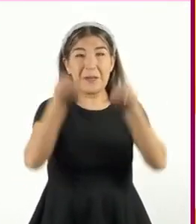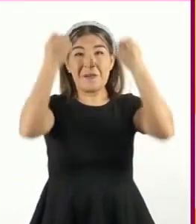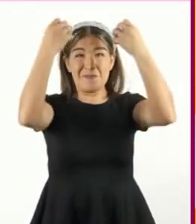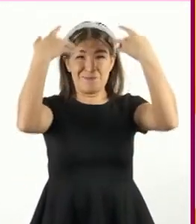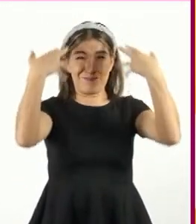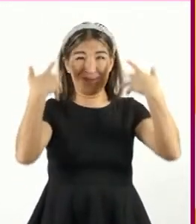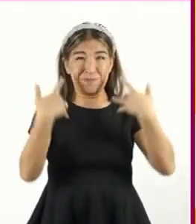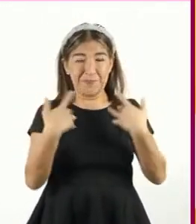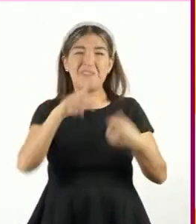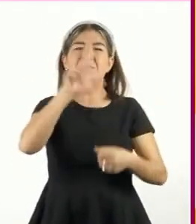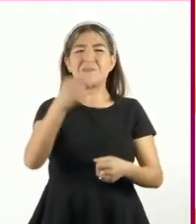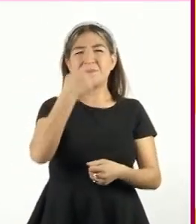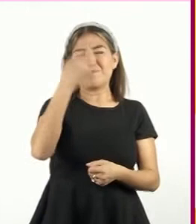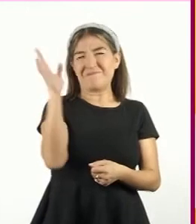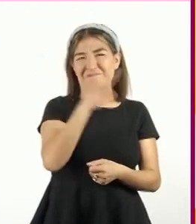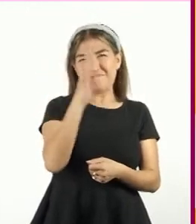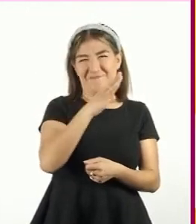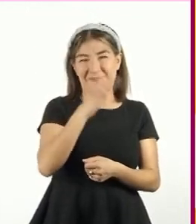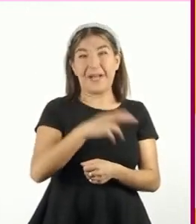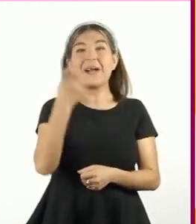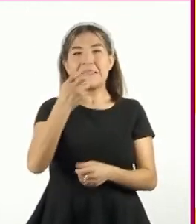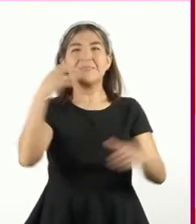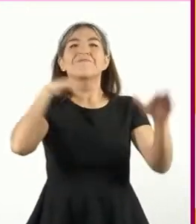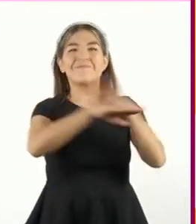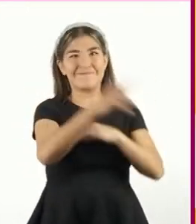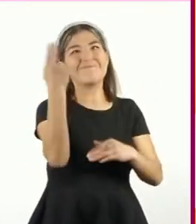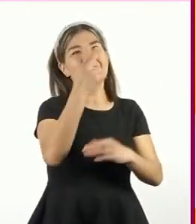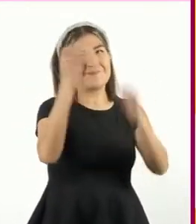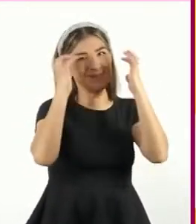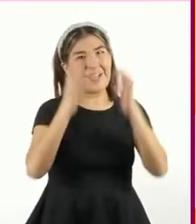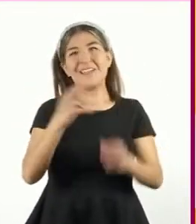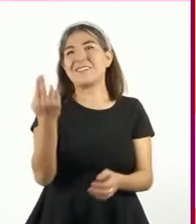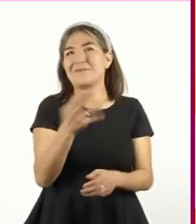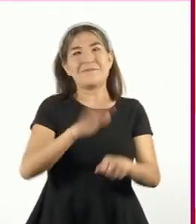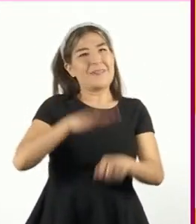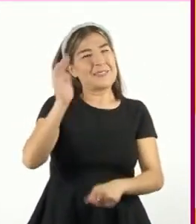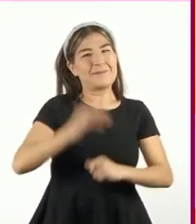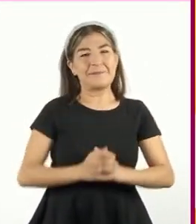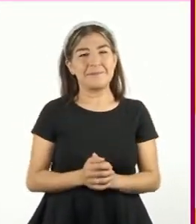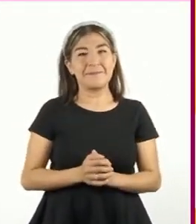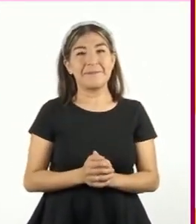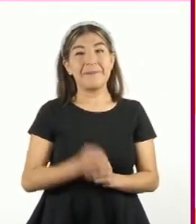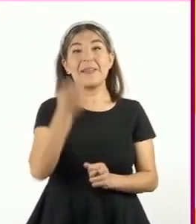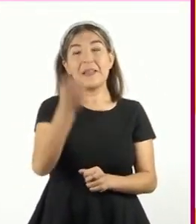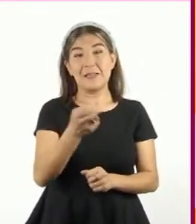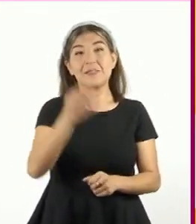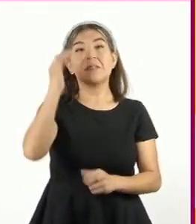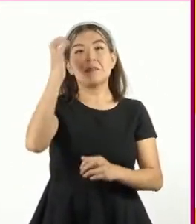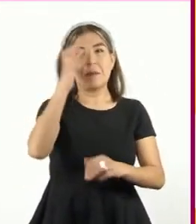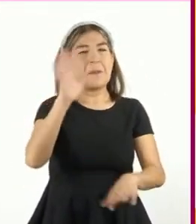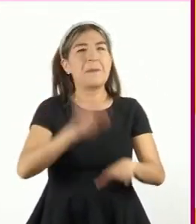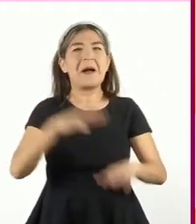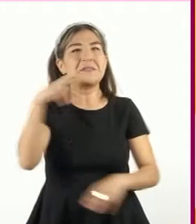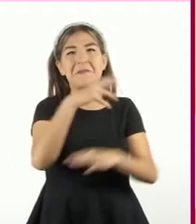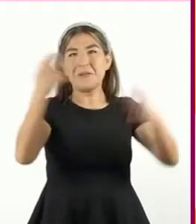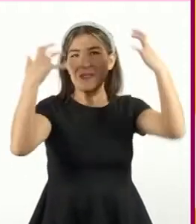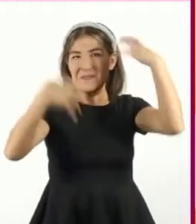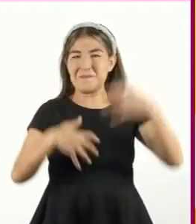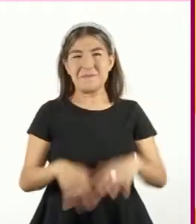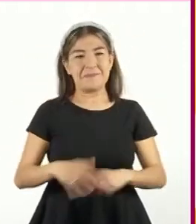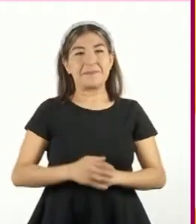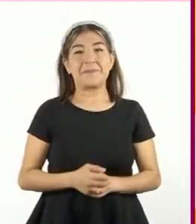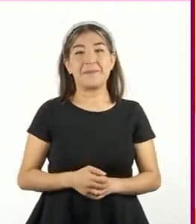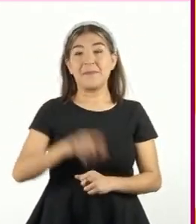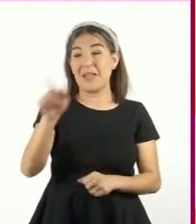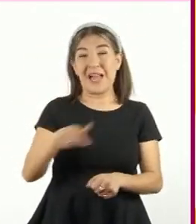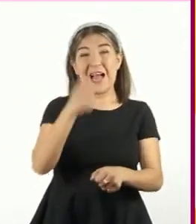huele muy mal, así que requiere usar el baño más que los demás. Es quien se baña más rápido. Dolores,